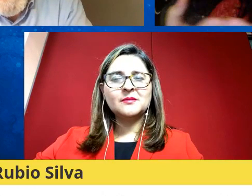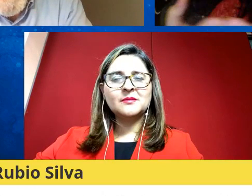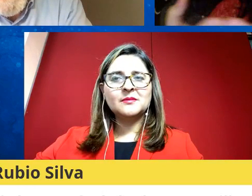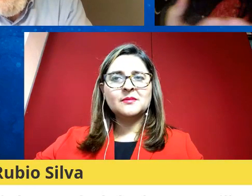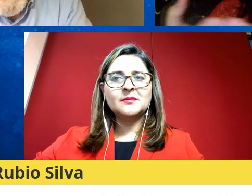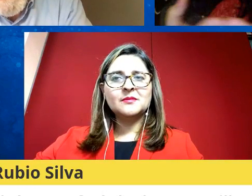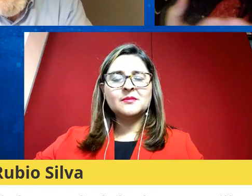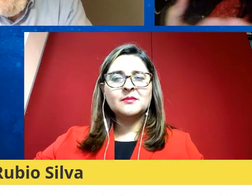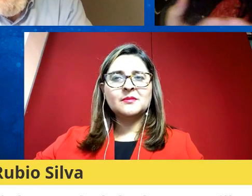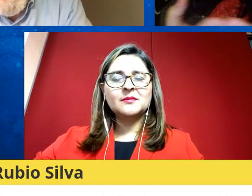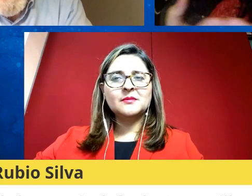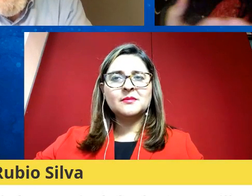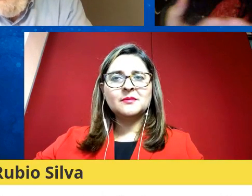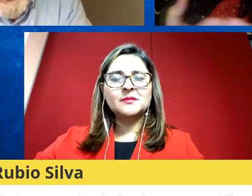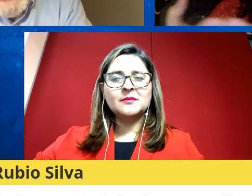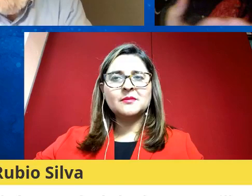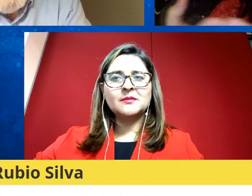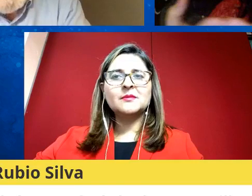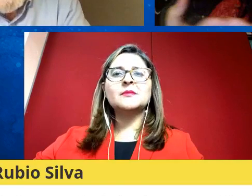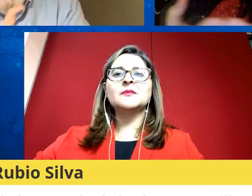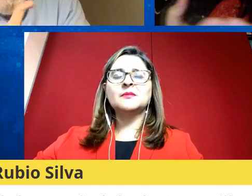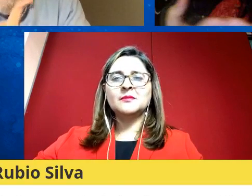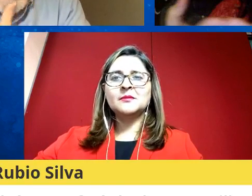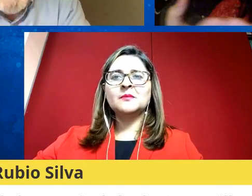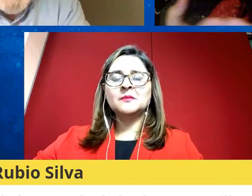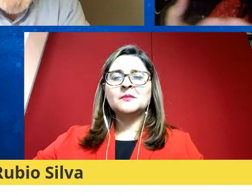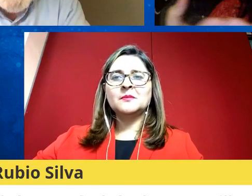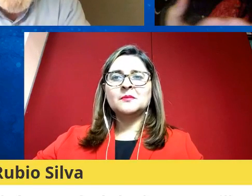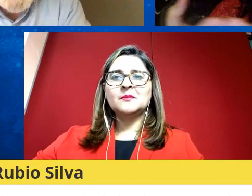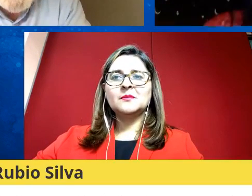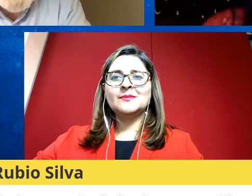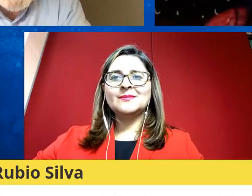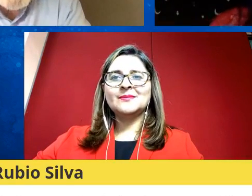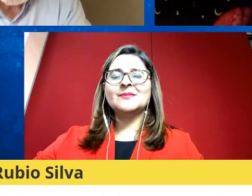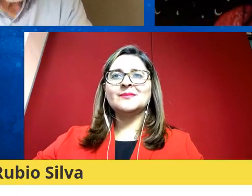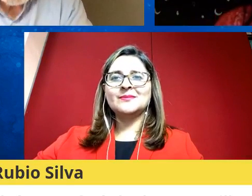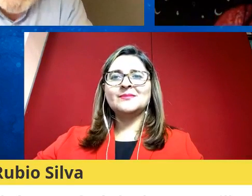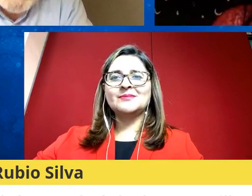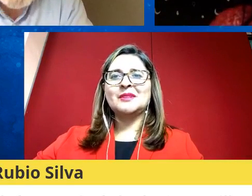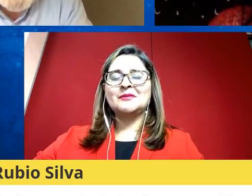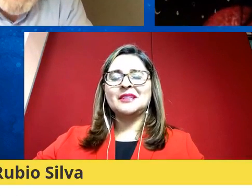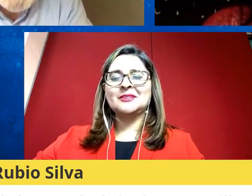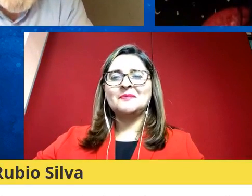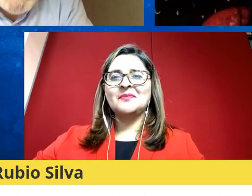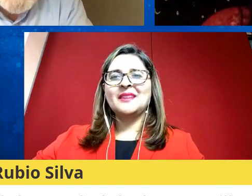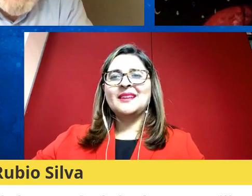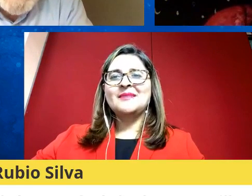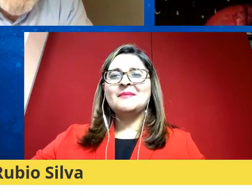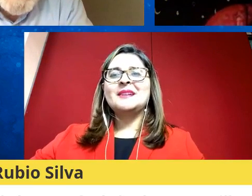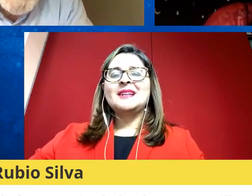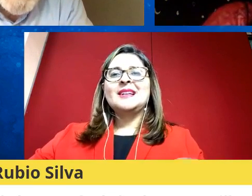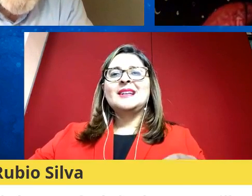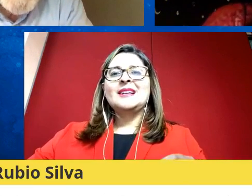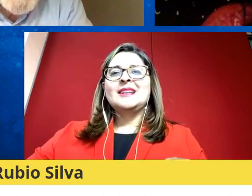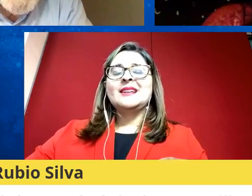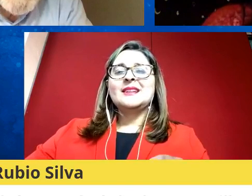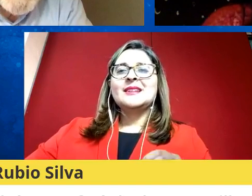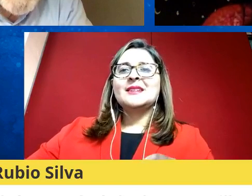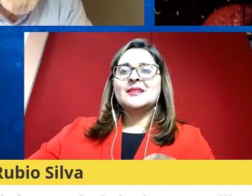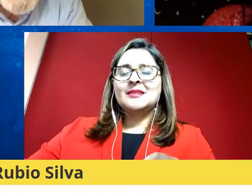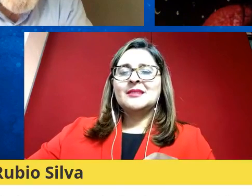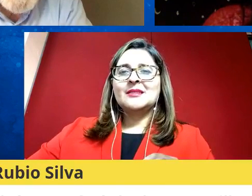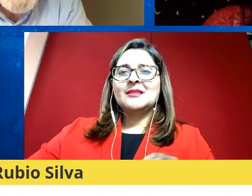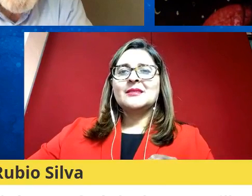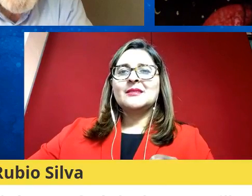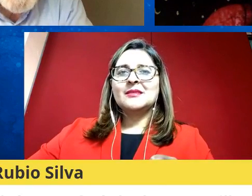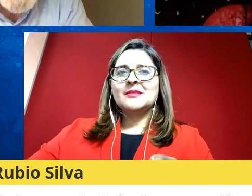que el profesor es subir el presupuesto para la ciencia, no bajarlo. Perfecto. Y eso es lo que finalmente va a